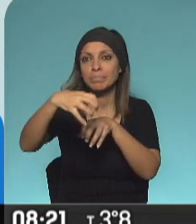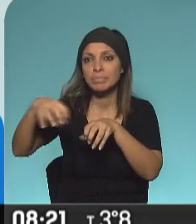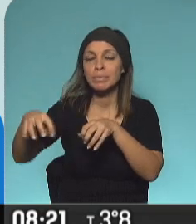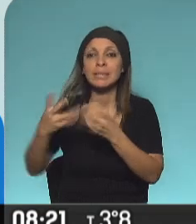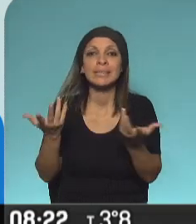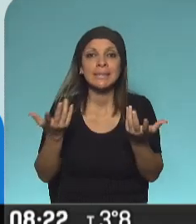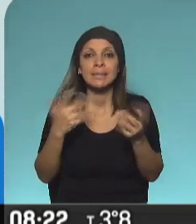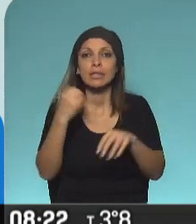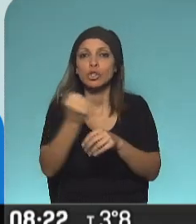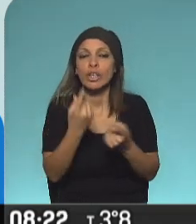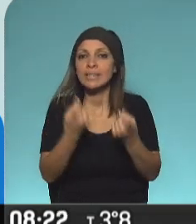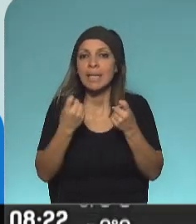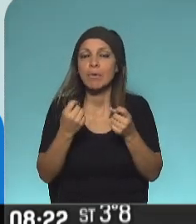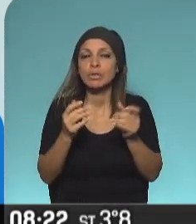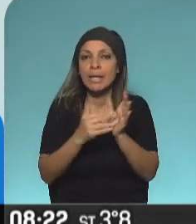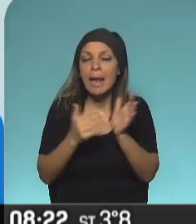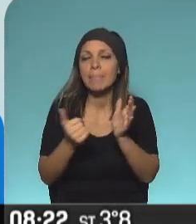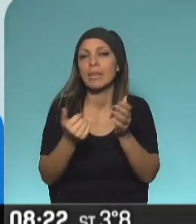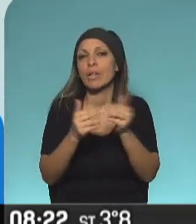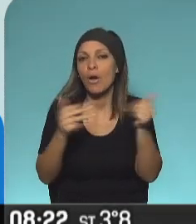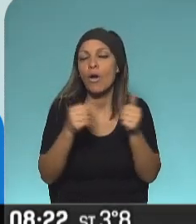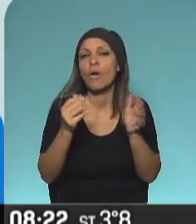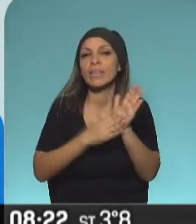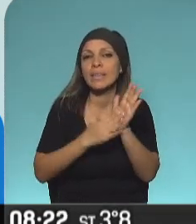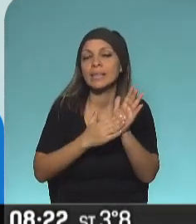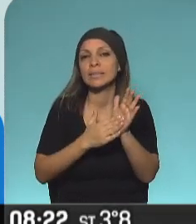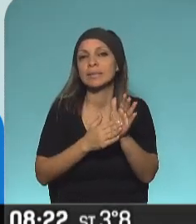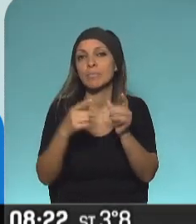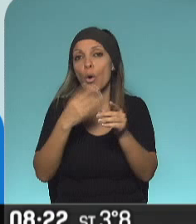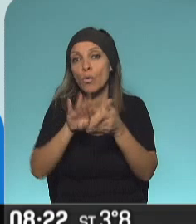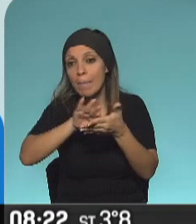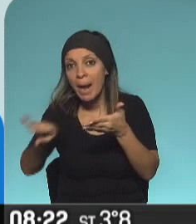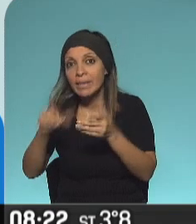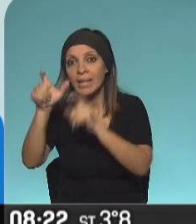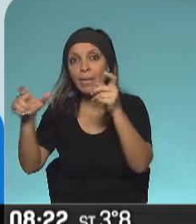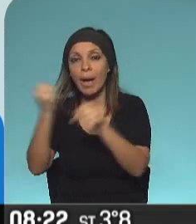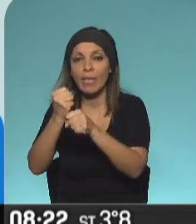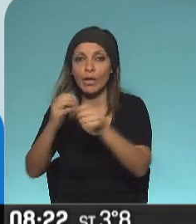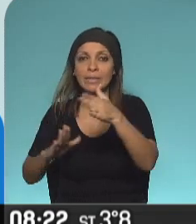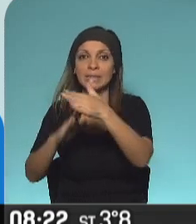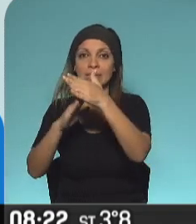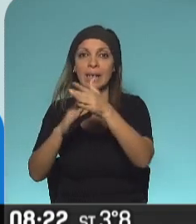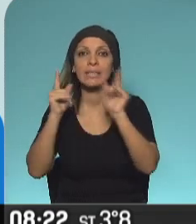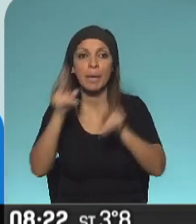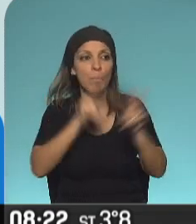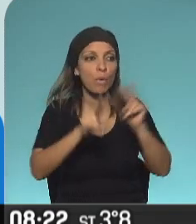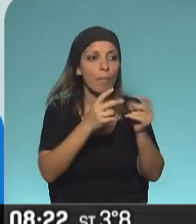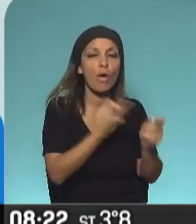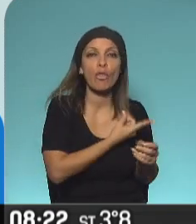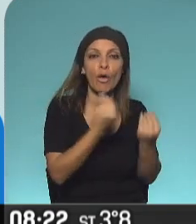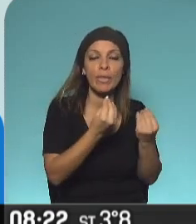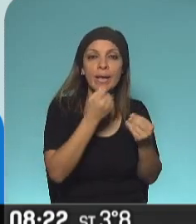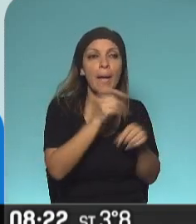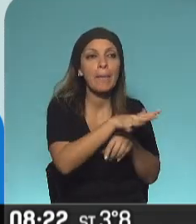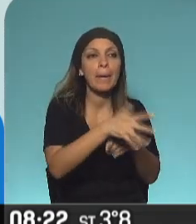la comunidad a través de los testeos sistemáticos en los trabajadores esenciales de un lado, y vamos a buscar la circulación barrial y territorial con el detectar por